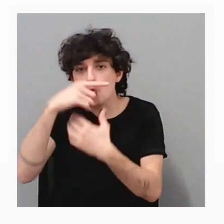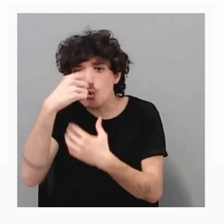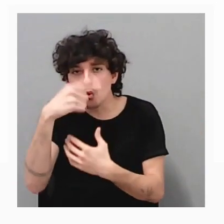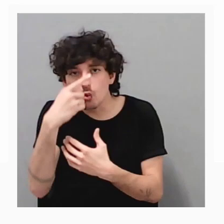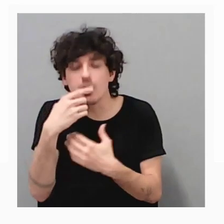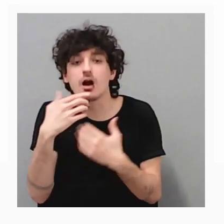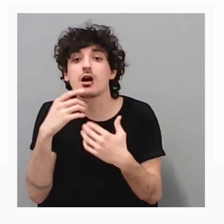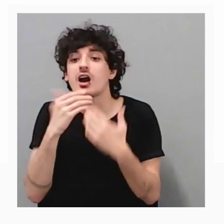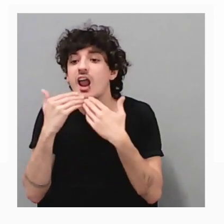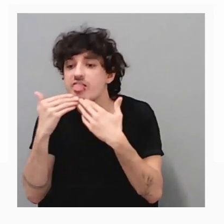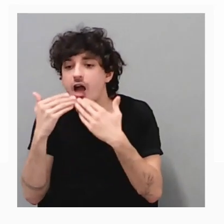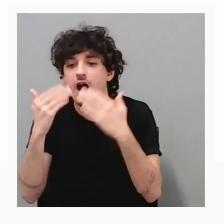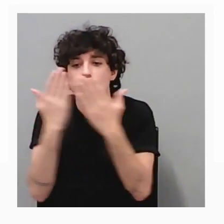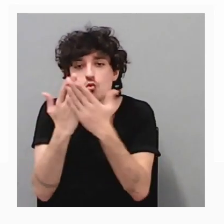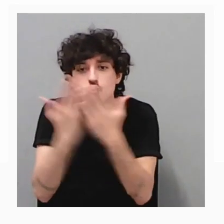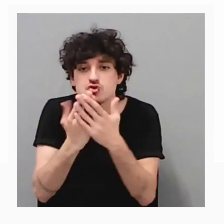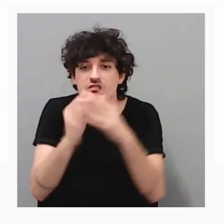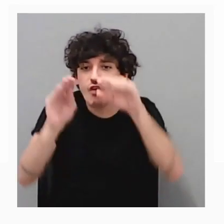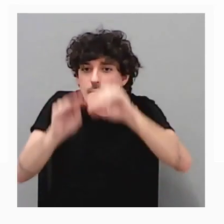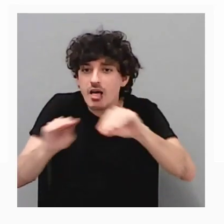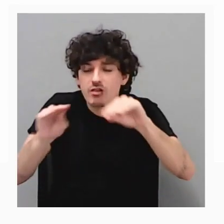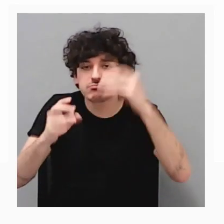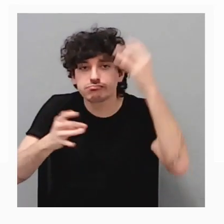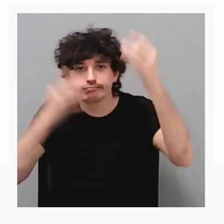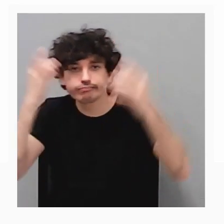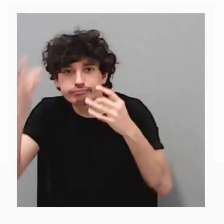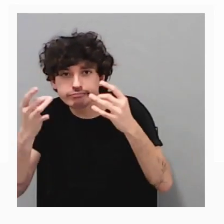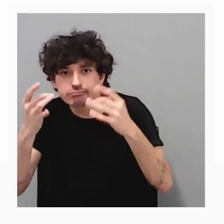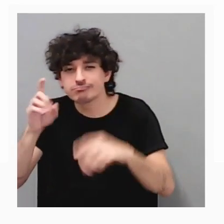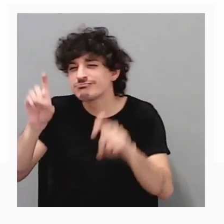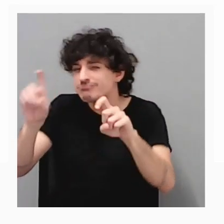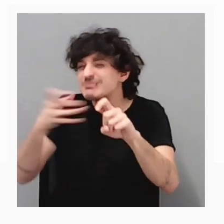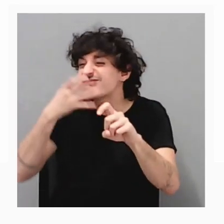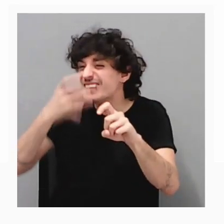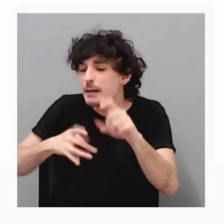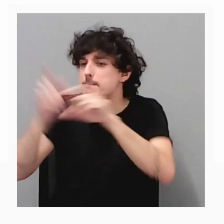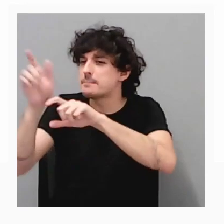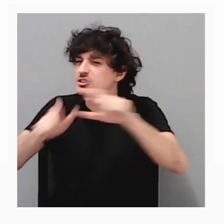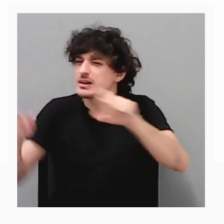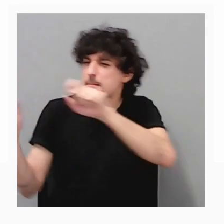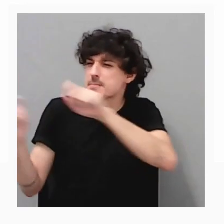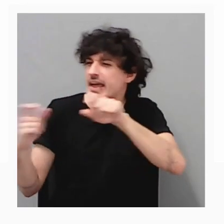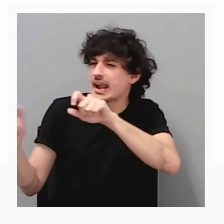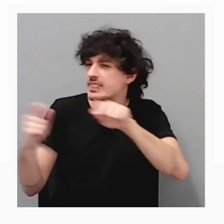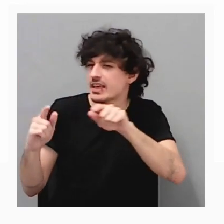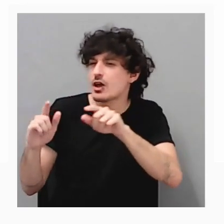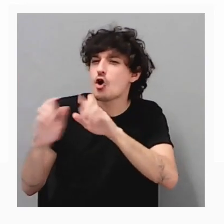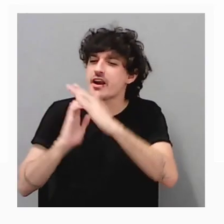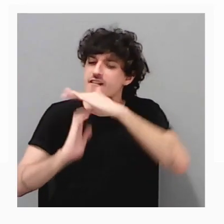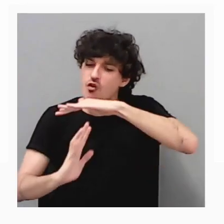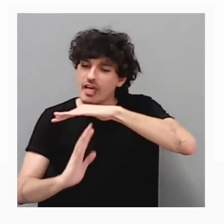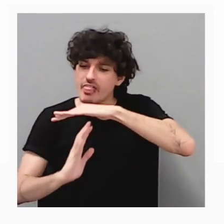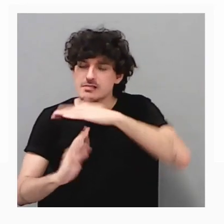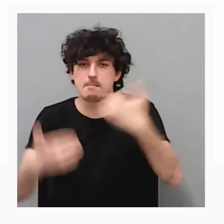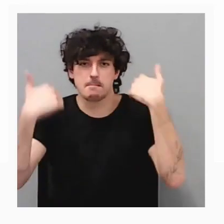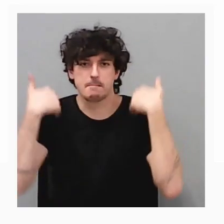actividades, formaciones impartidas por las personas refugiadas e inmigrantes. Ese es el gran diferencial, que nosotros, yo